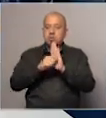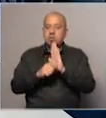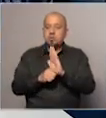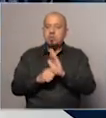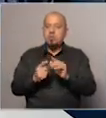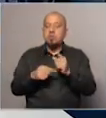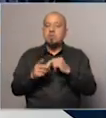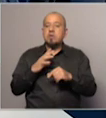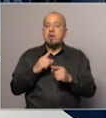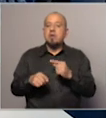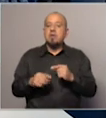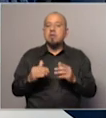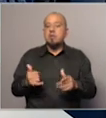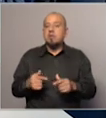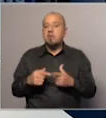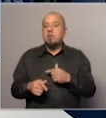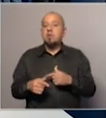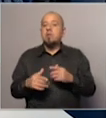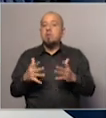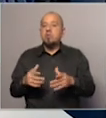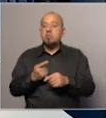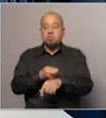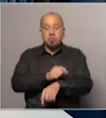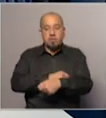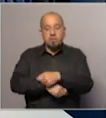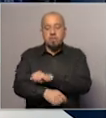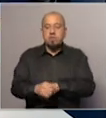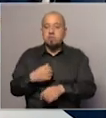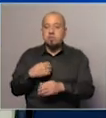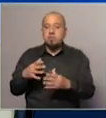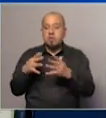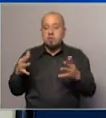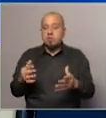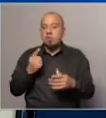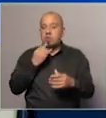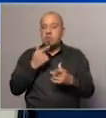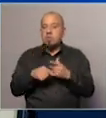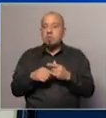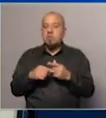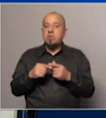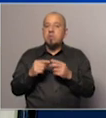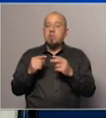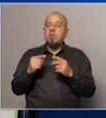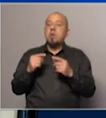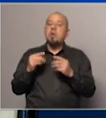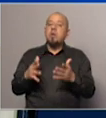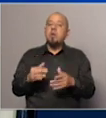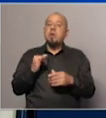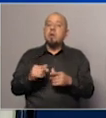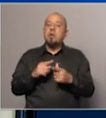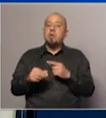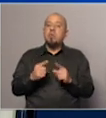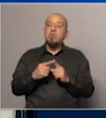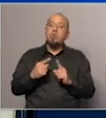es que tenemos que tener gran espalda para esto porque implica un esfuerzo muy grande por ejemplo el otro tema es técnico se va por la vía